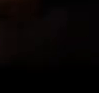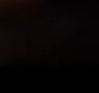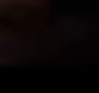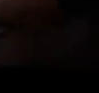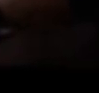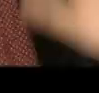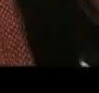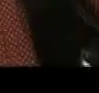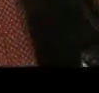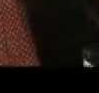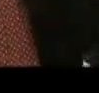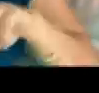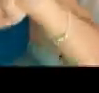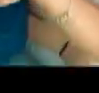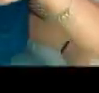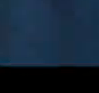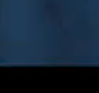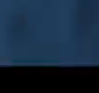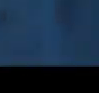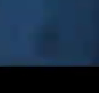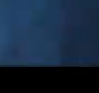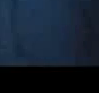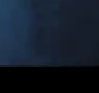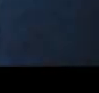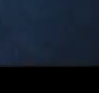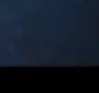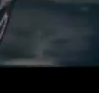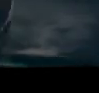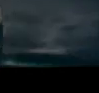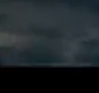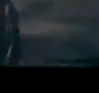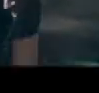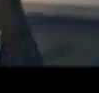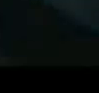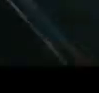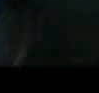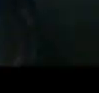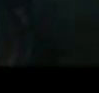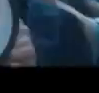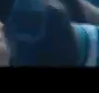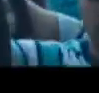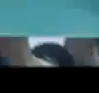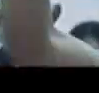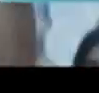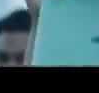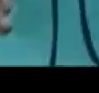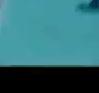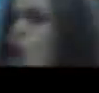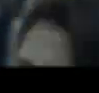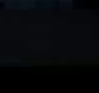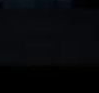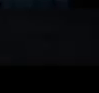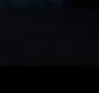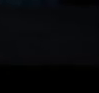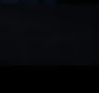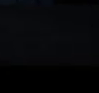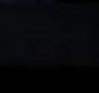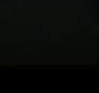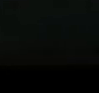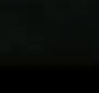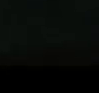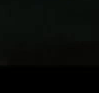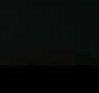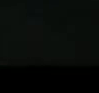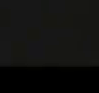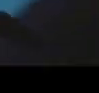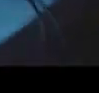Comparte. Conéctate. Run, Forest, run. Enójate. Une tu voz a su voz. Deja esa